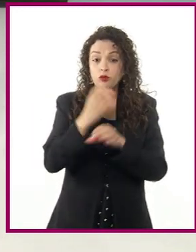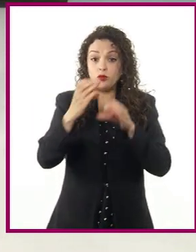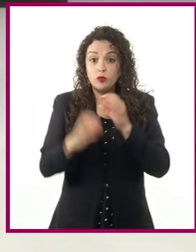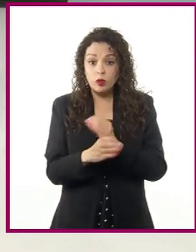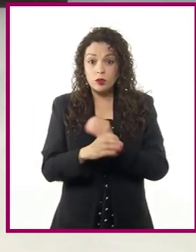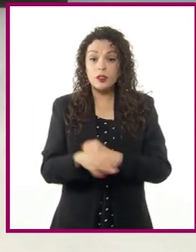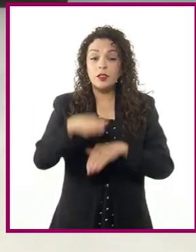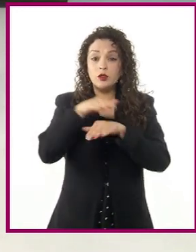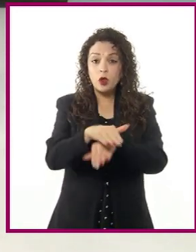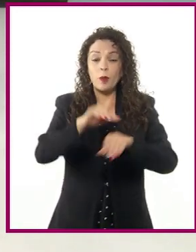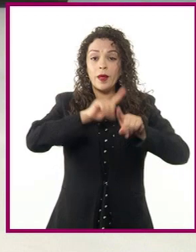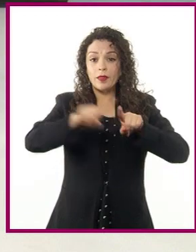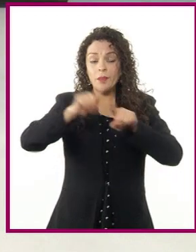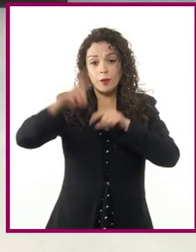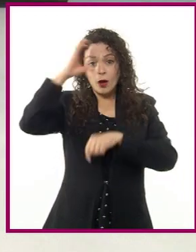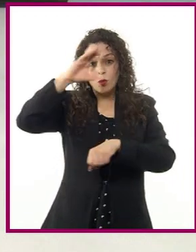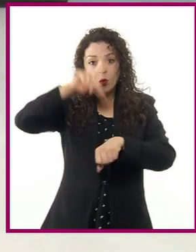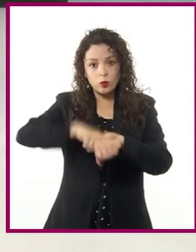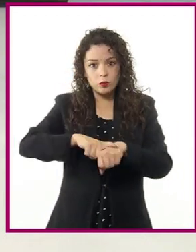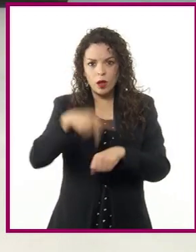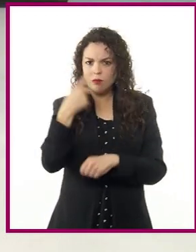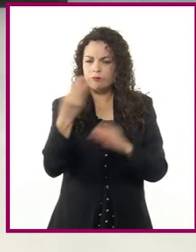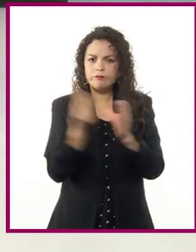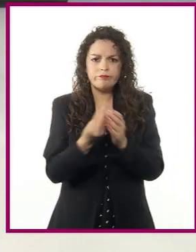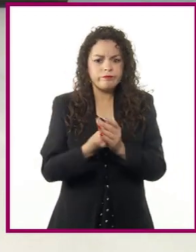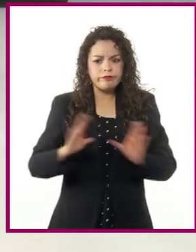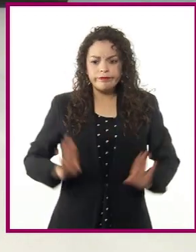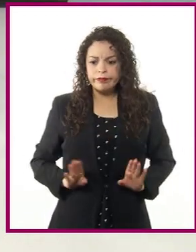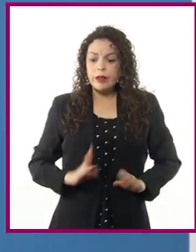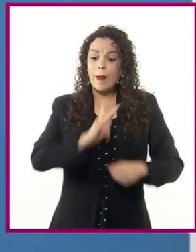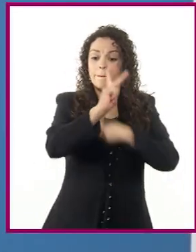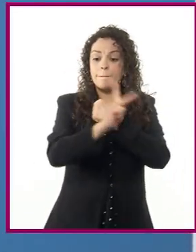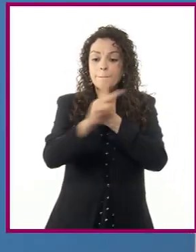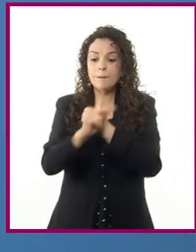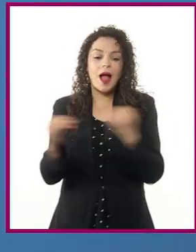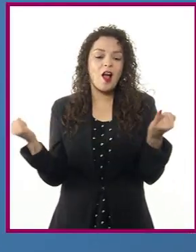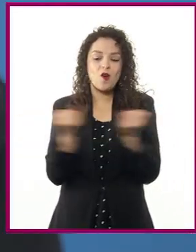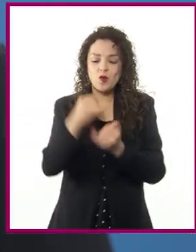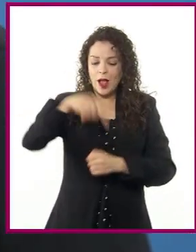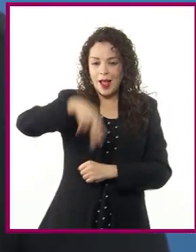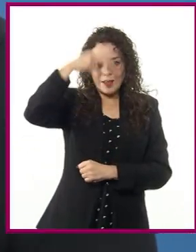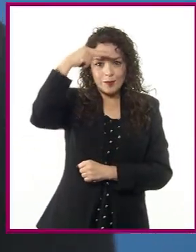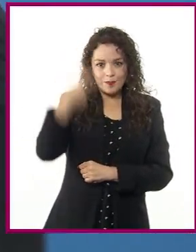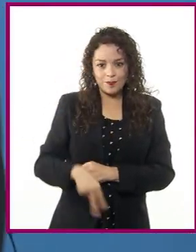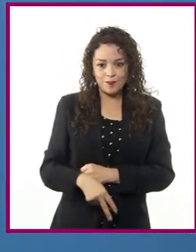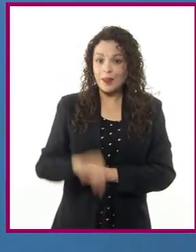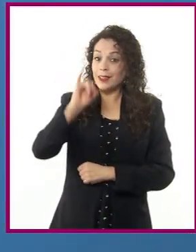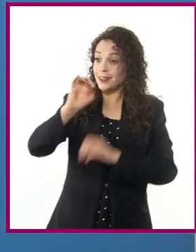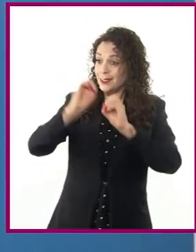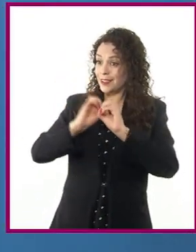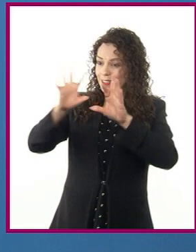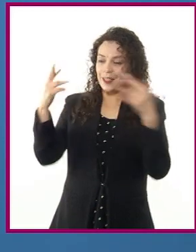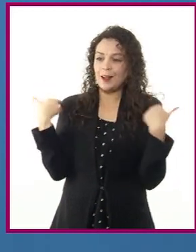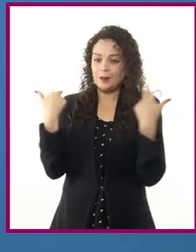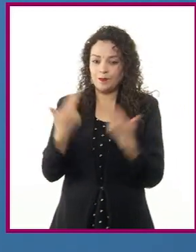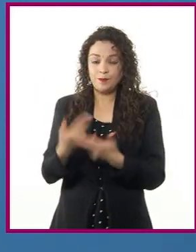la diversidad cultural que caracterizan a países como el nuestro? Por supuesto, maestra. Dice